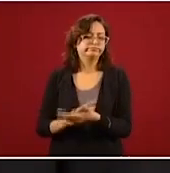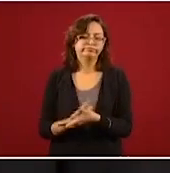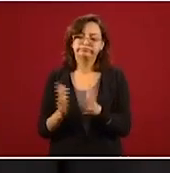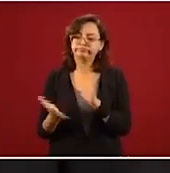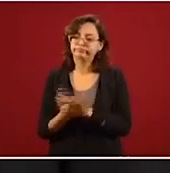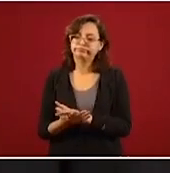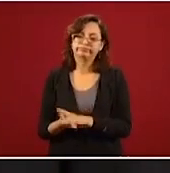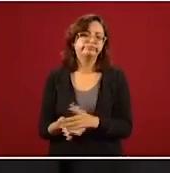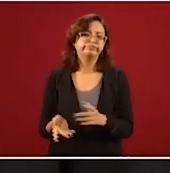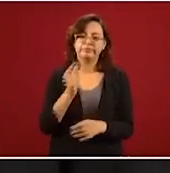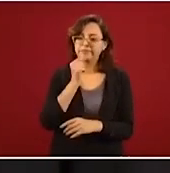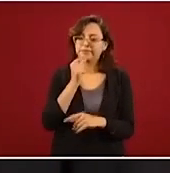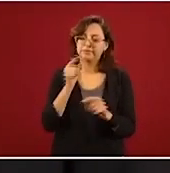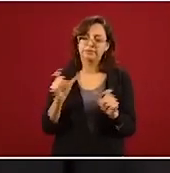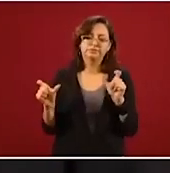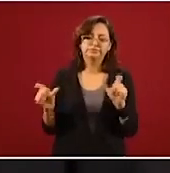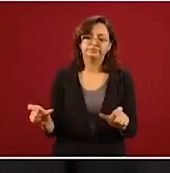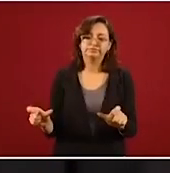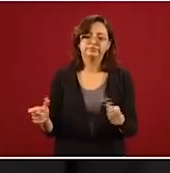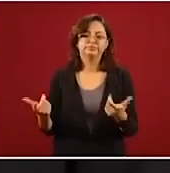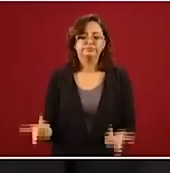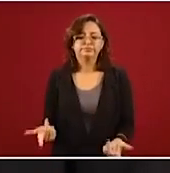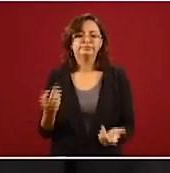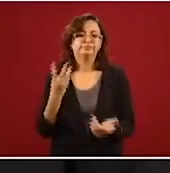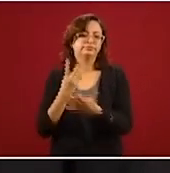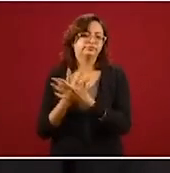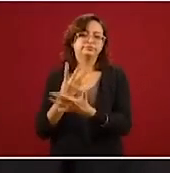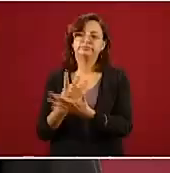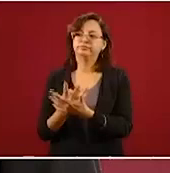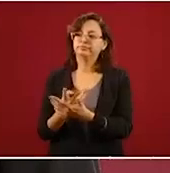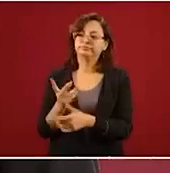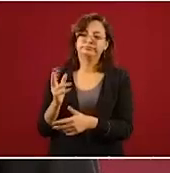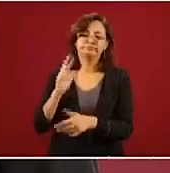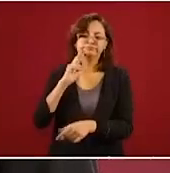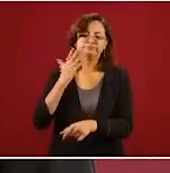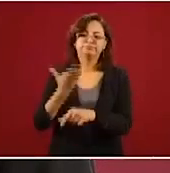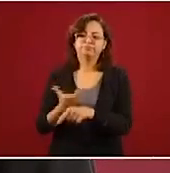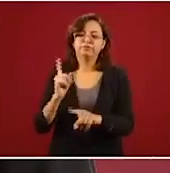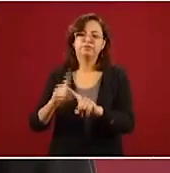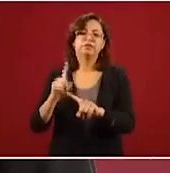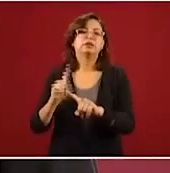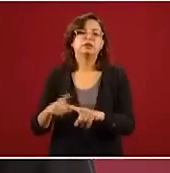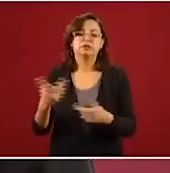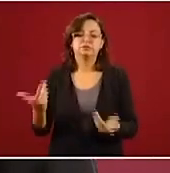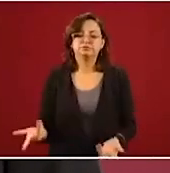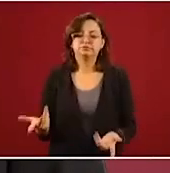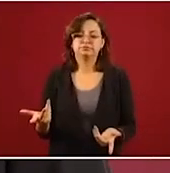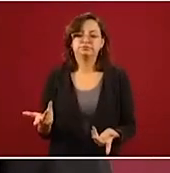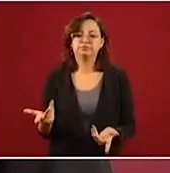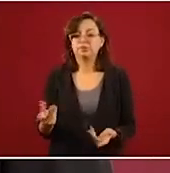de custodios, de los encargados del reclusorio. No es